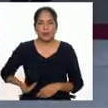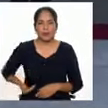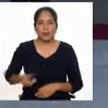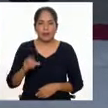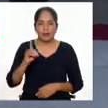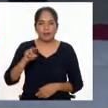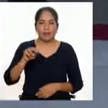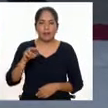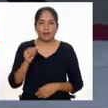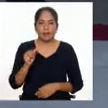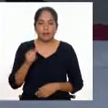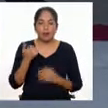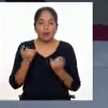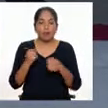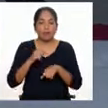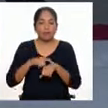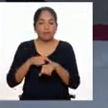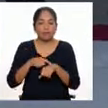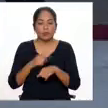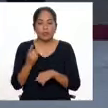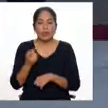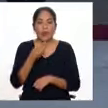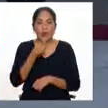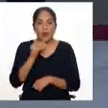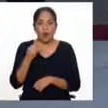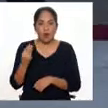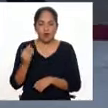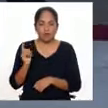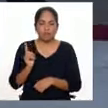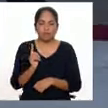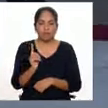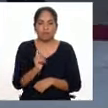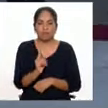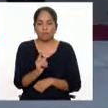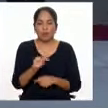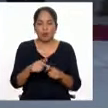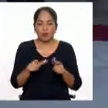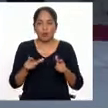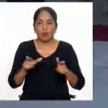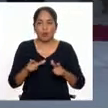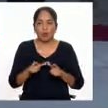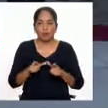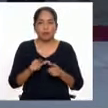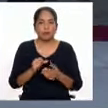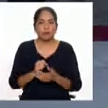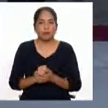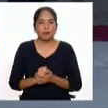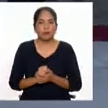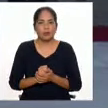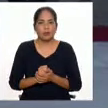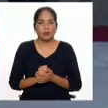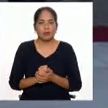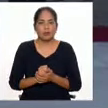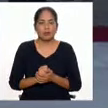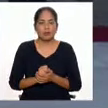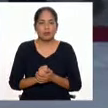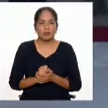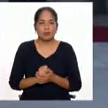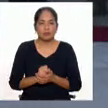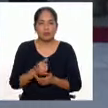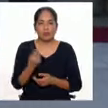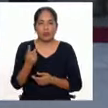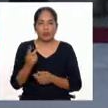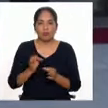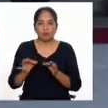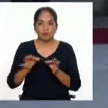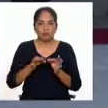Dina Boluarte. En estos momentos, esta joven de el pueblo Yine así como de este joven del pueblo